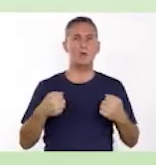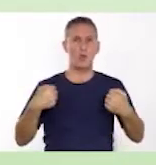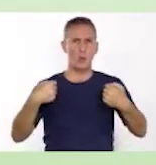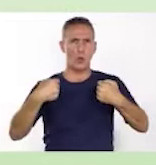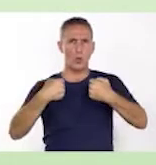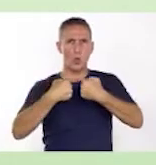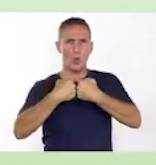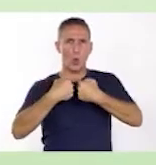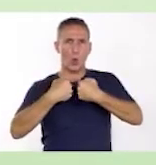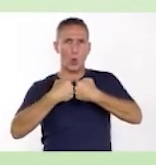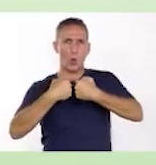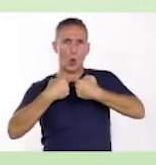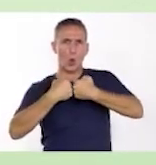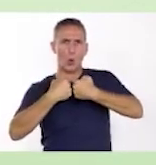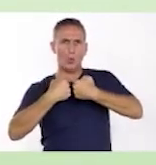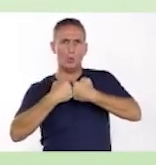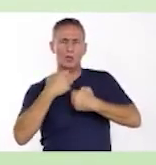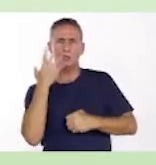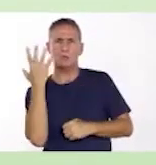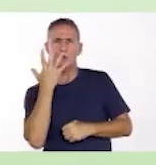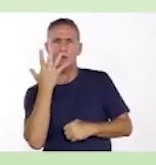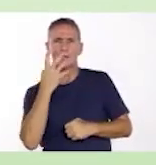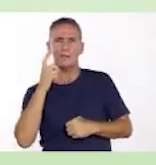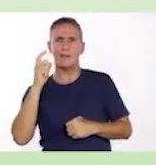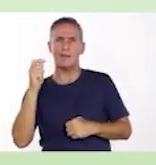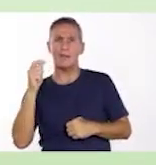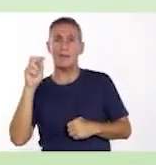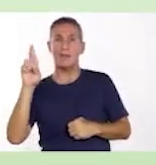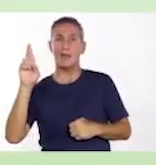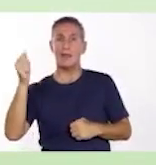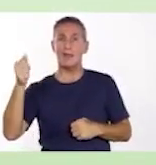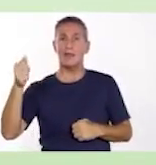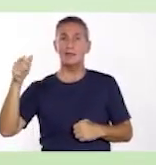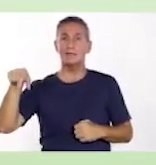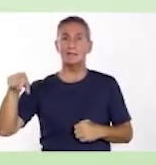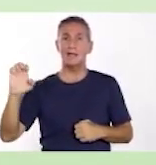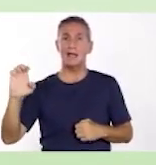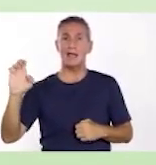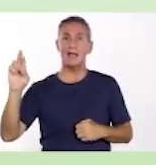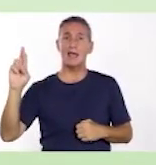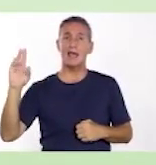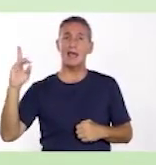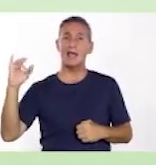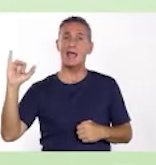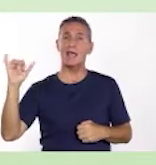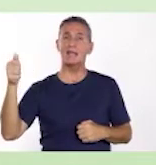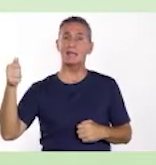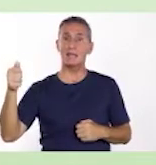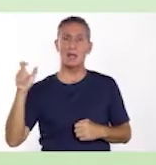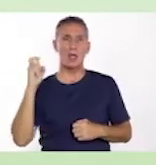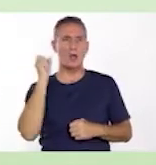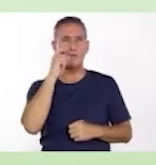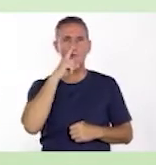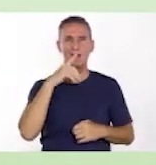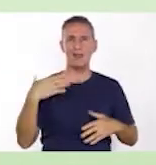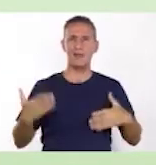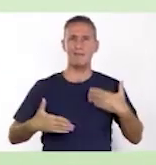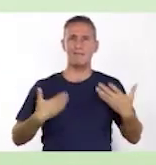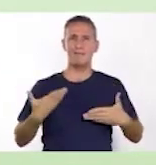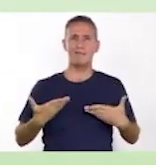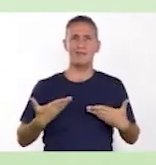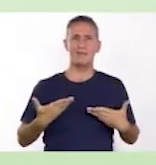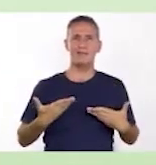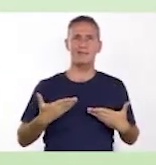opuesto a la tragedia. Por tanto, es relacionado con un final como feliz. Y vamos a ver que aquí se da un